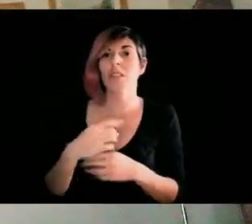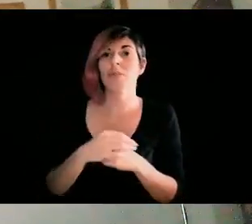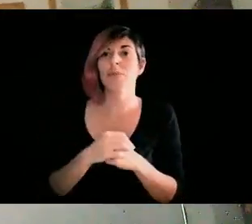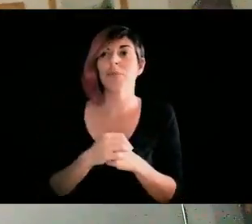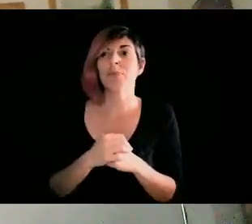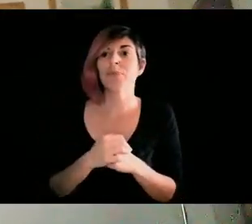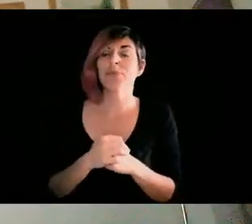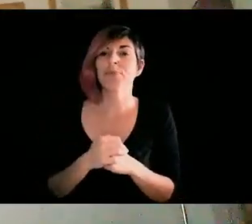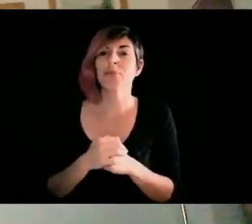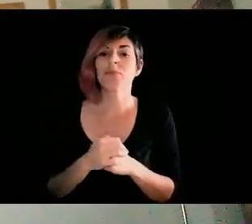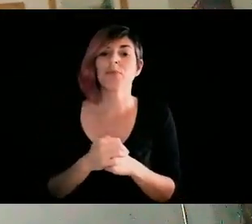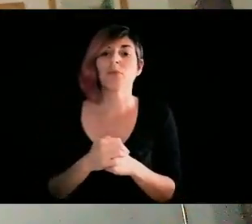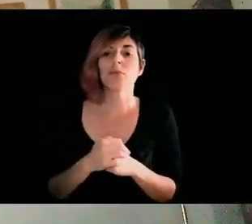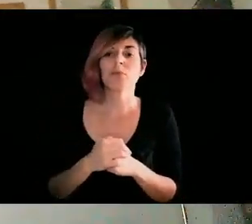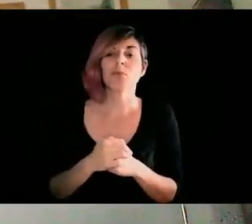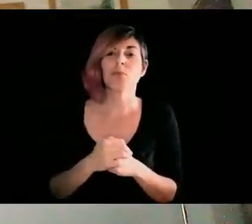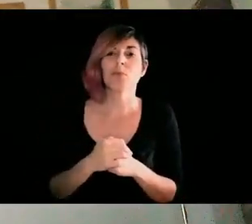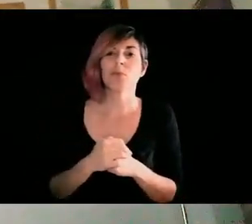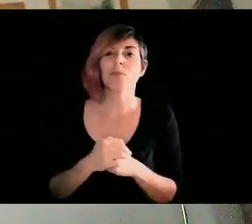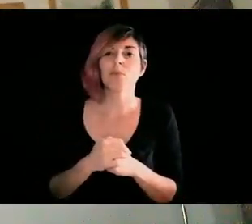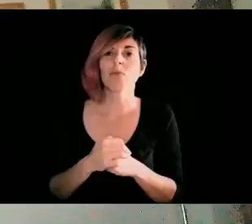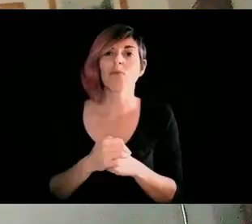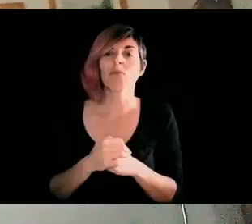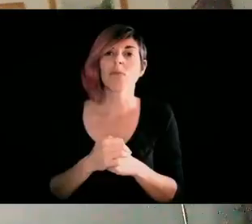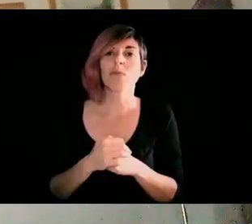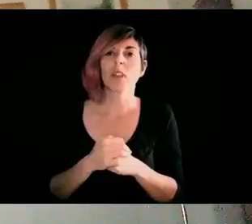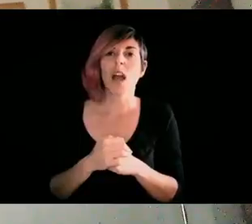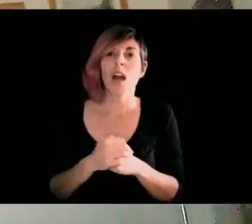chino que dice